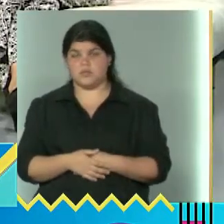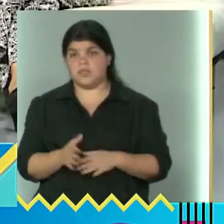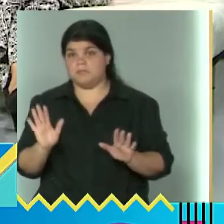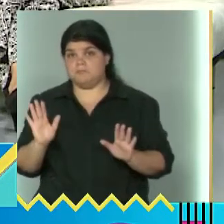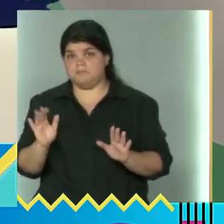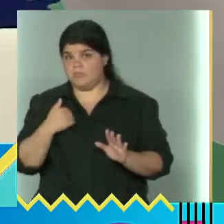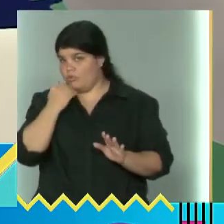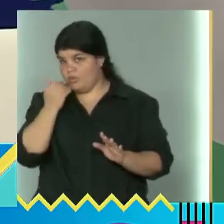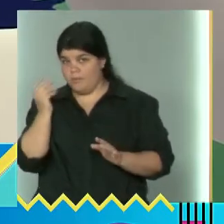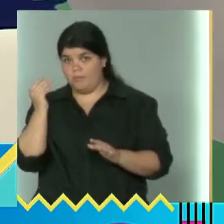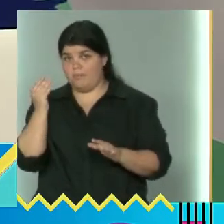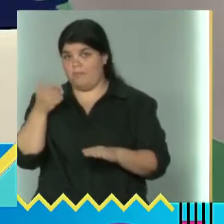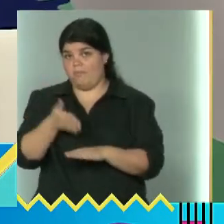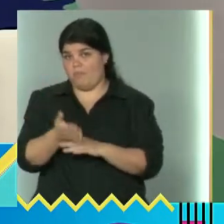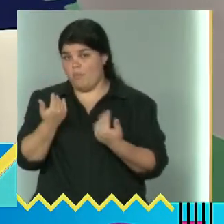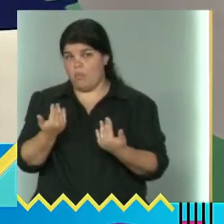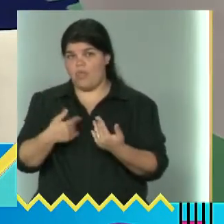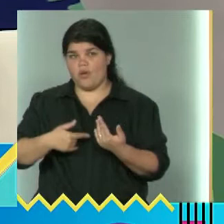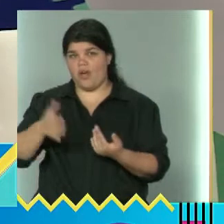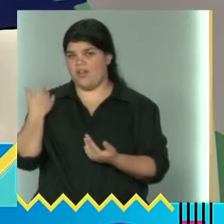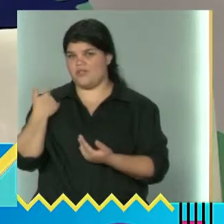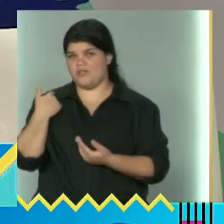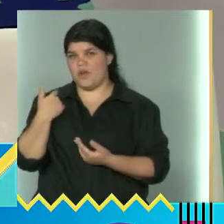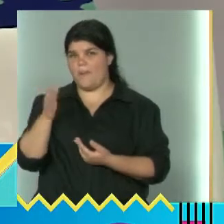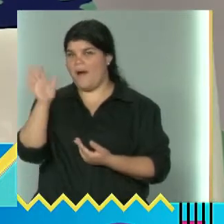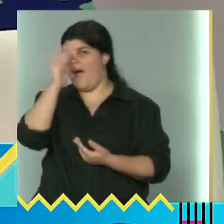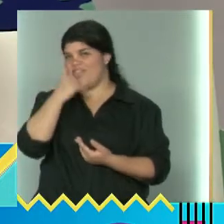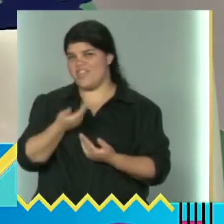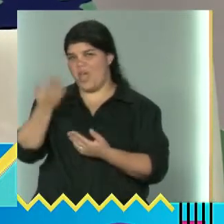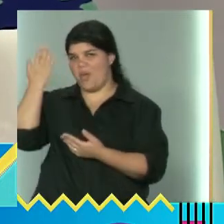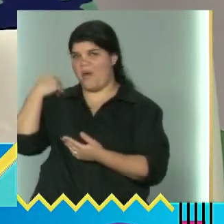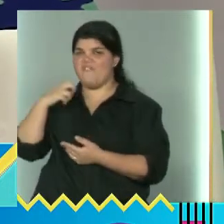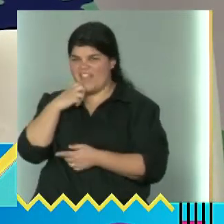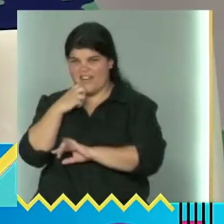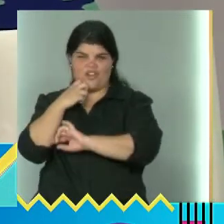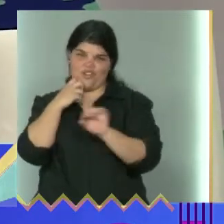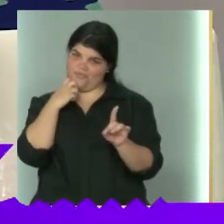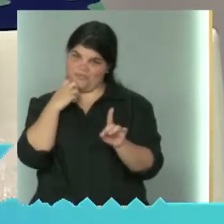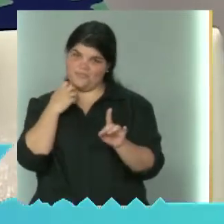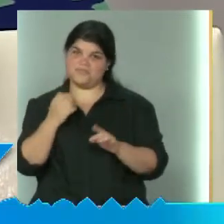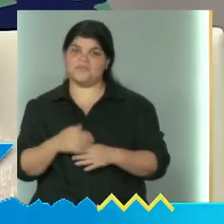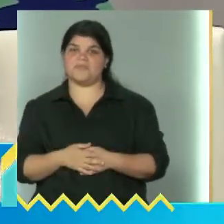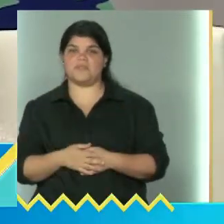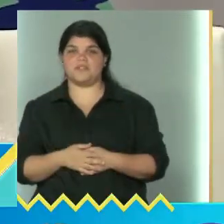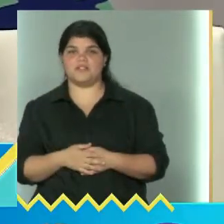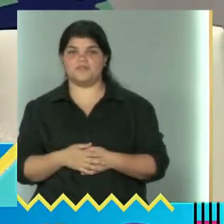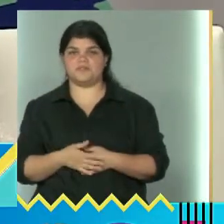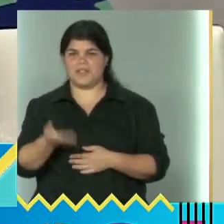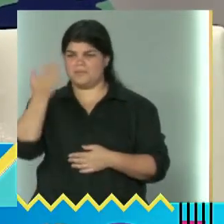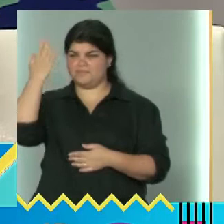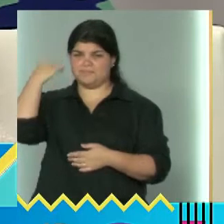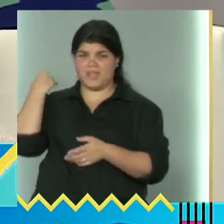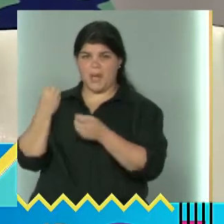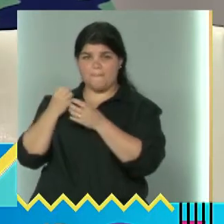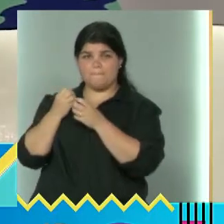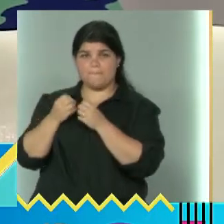puedo meterme como la más antigua en el coaching, no voy a decir vieja, pero quizás mi comienzo en el coaching por